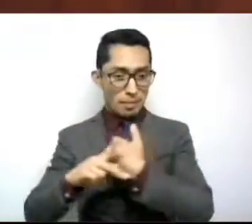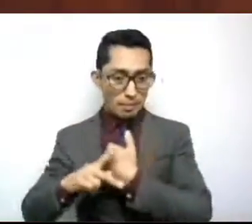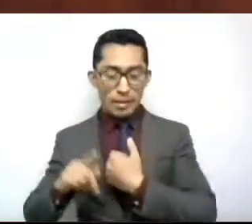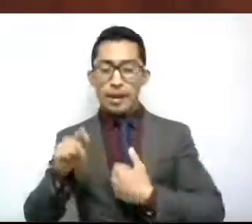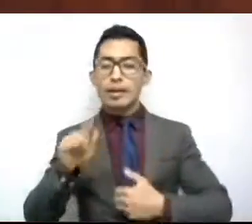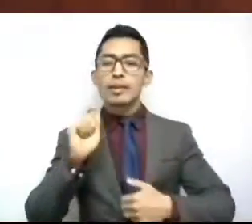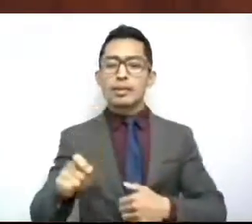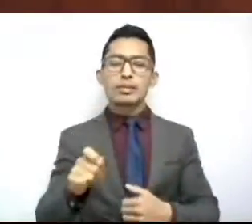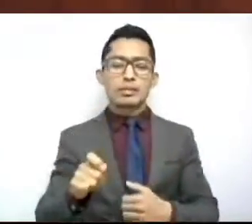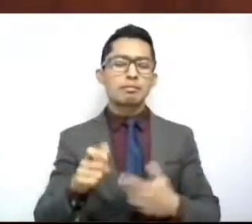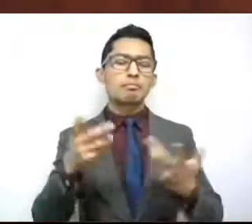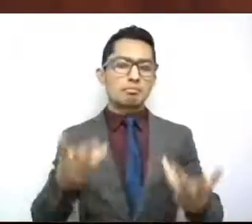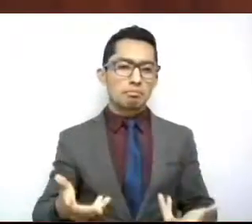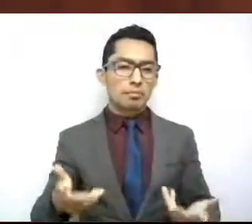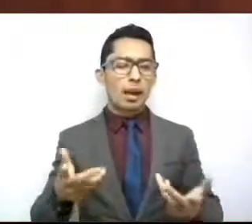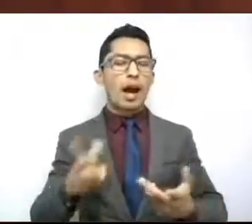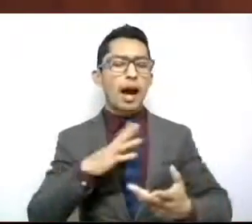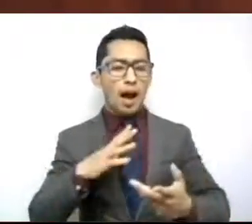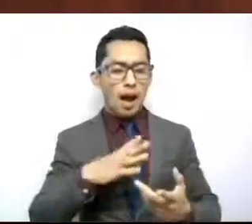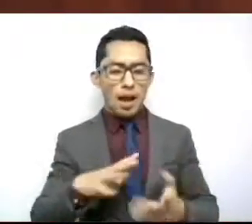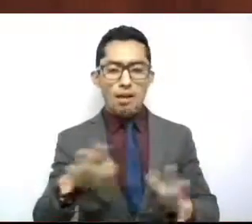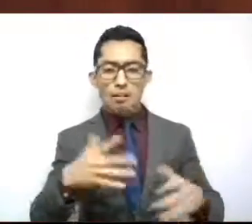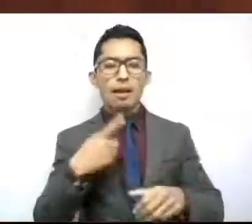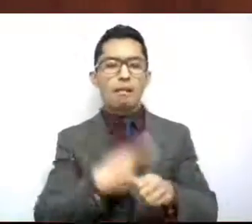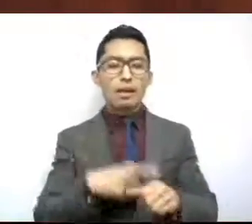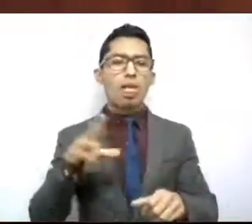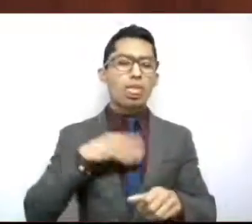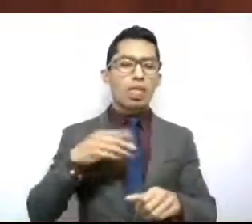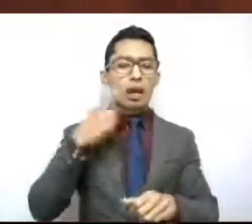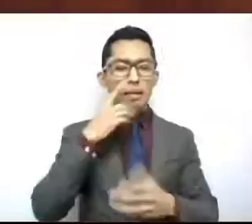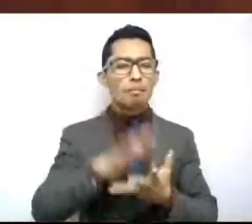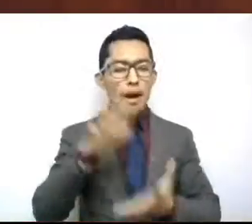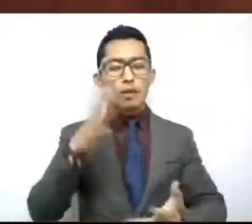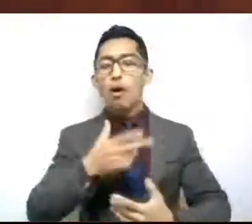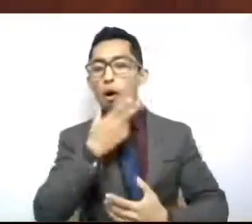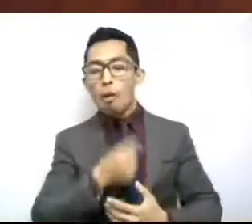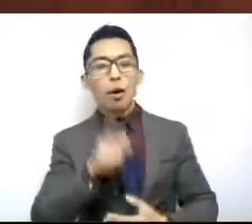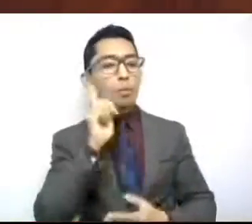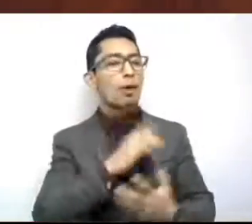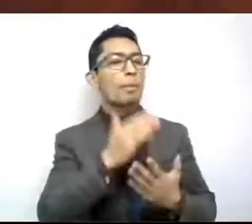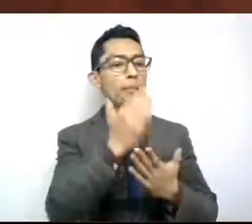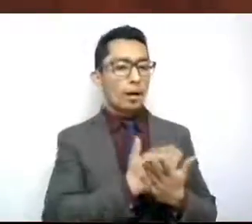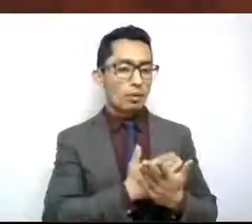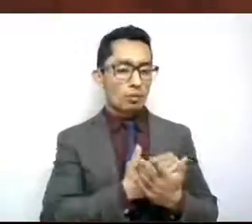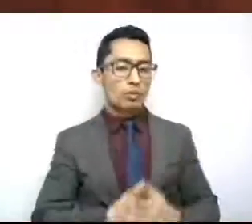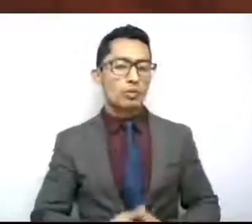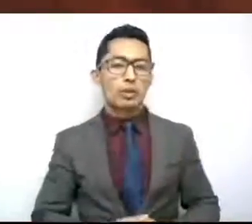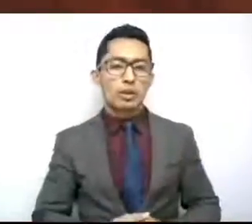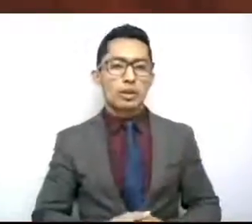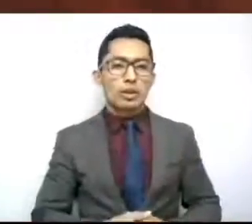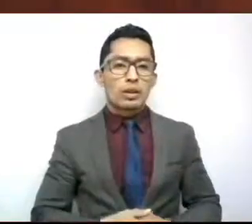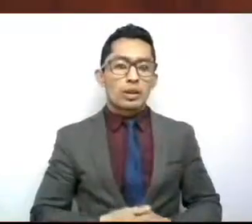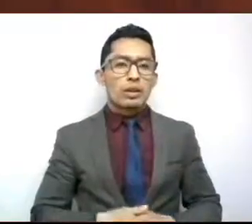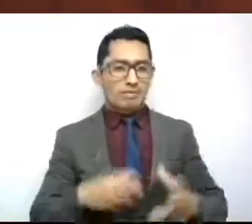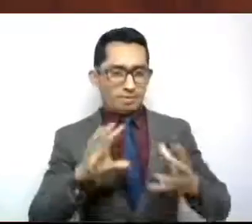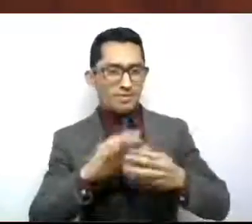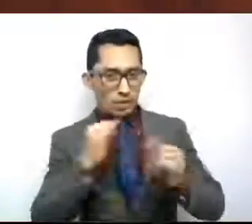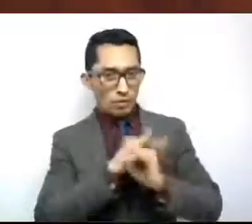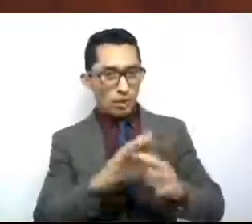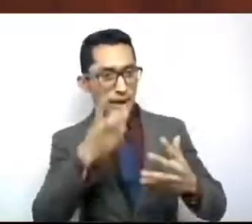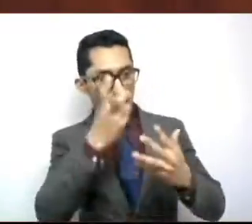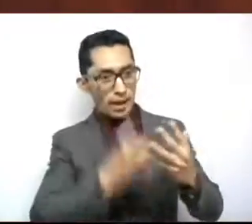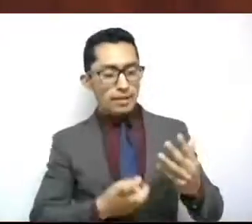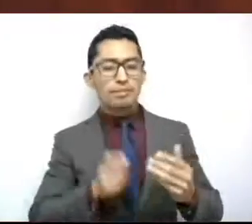también sugieren que se produjeron más infecciones entre hombres que entre mujeres. En este orden de ideas,